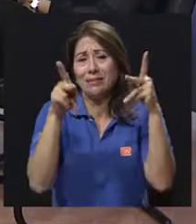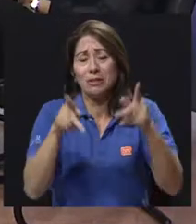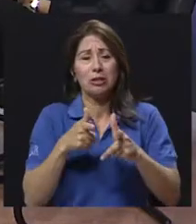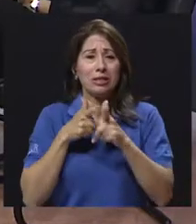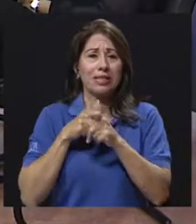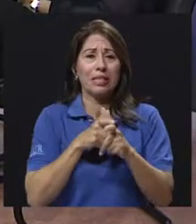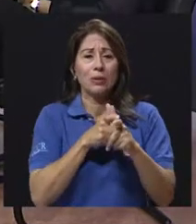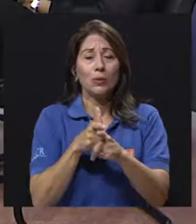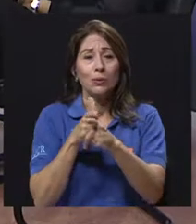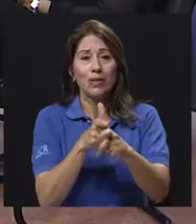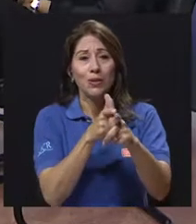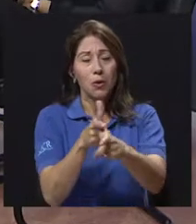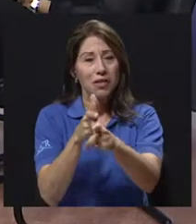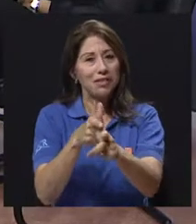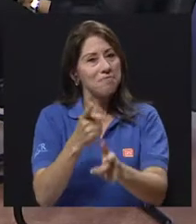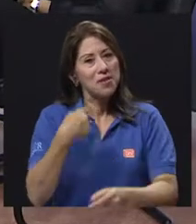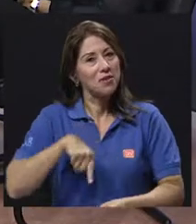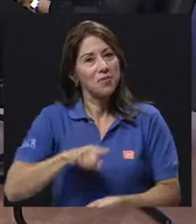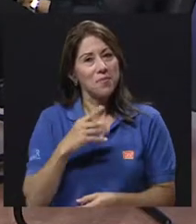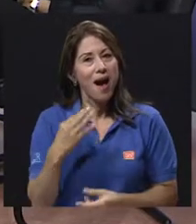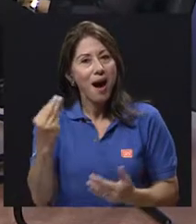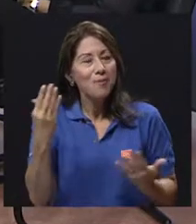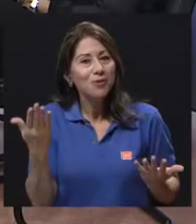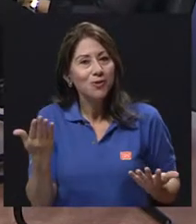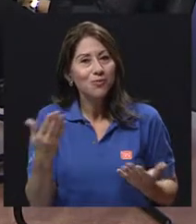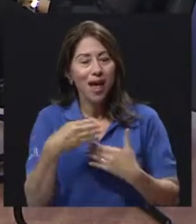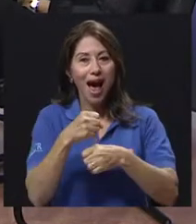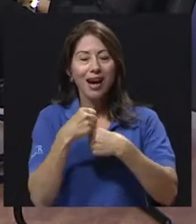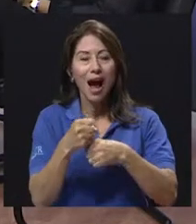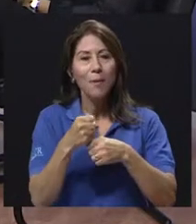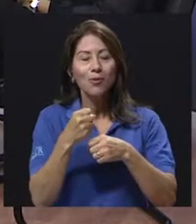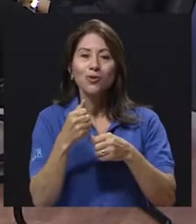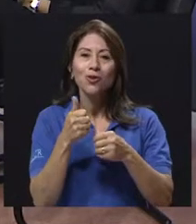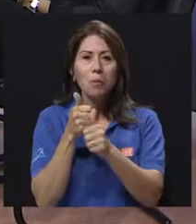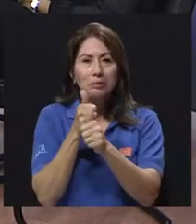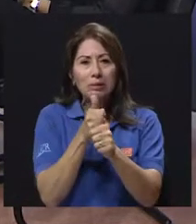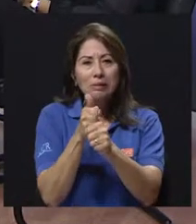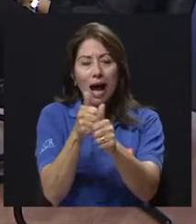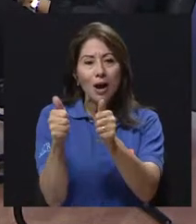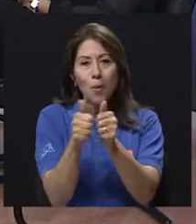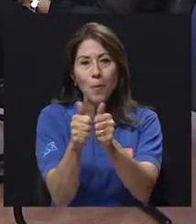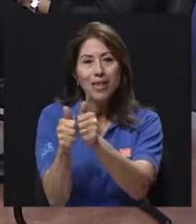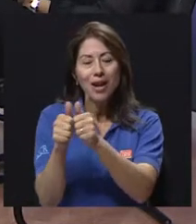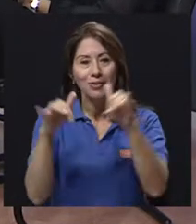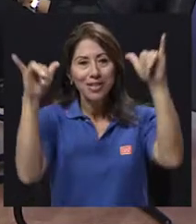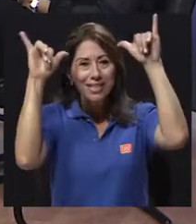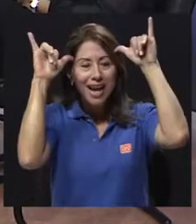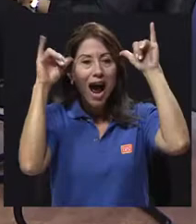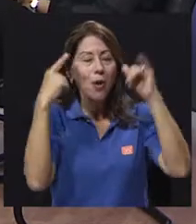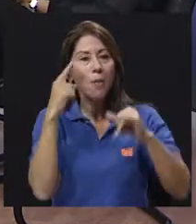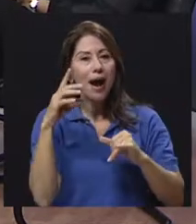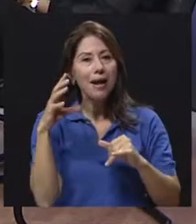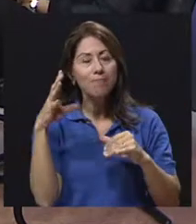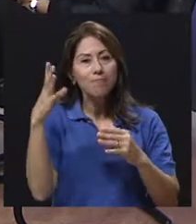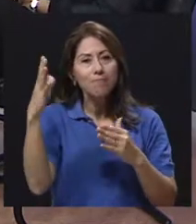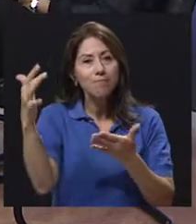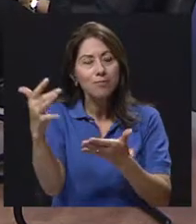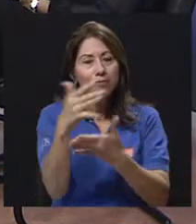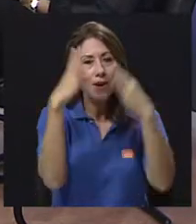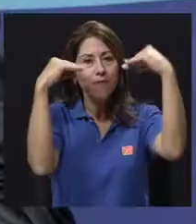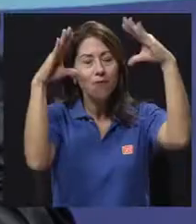de corredores, y vamos, ¿verdad? Hagámoslo para ir y acompañarlos en Chicago, ¿verdad? Sí.